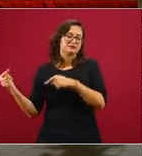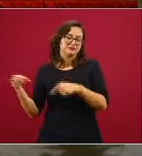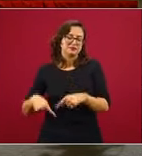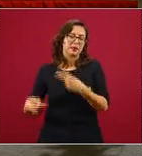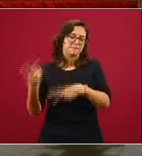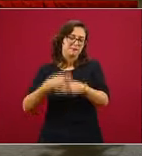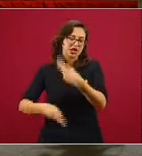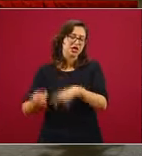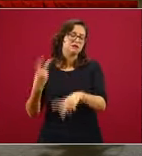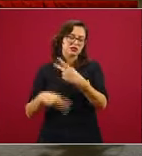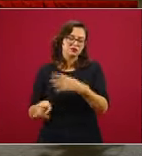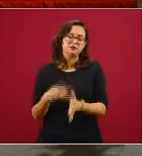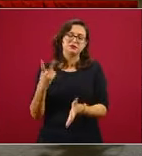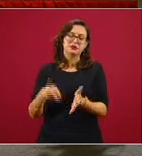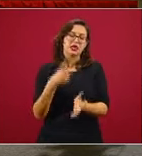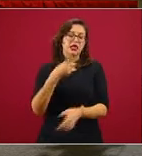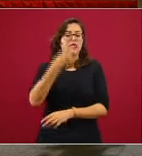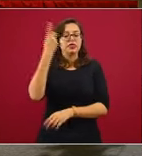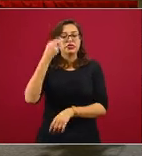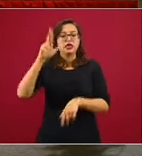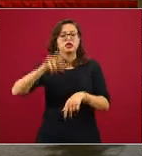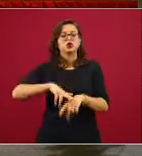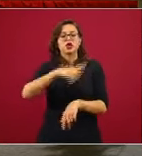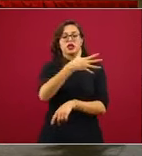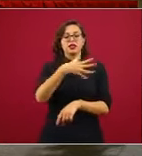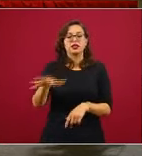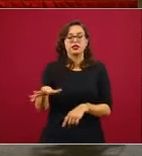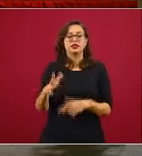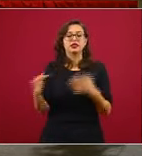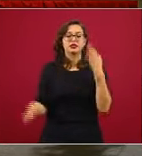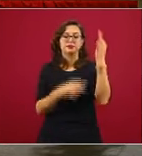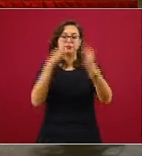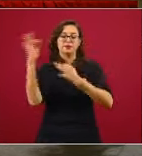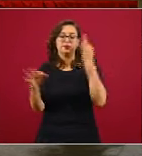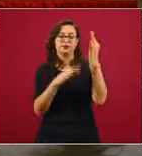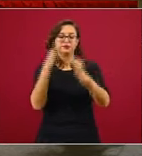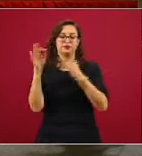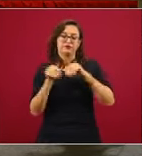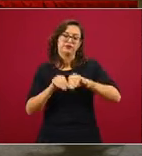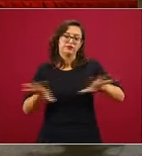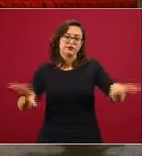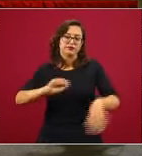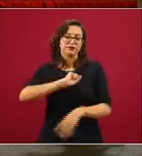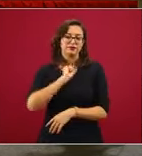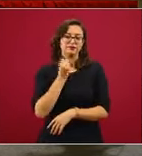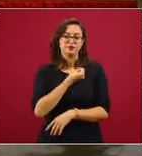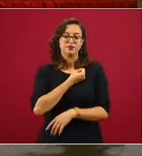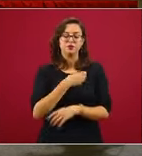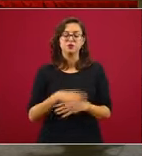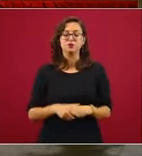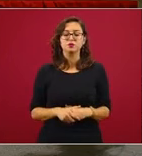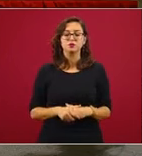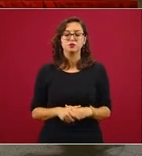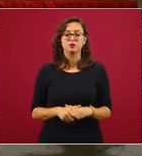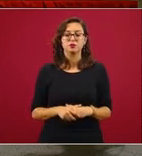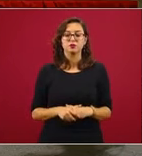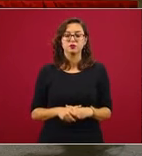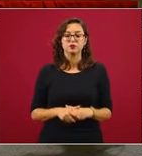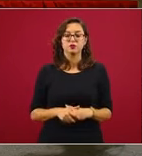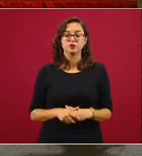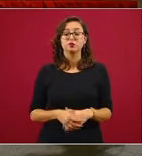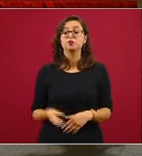conferencias vespertinas, eres el director general de promoción de la salud, y precisamente hoy día tendrá